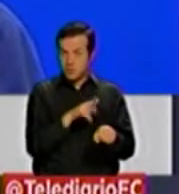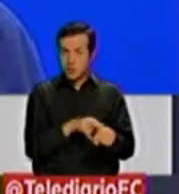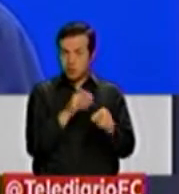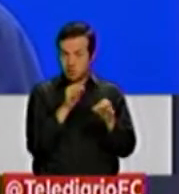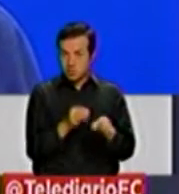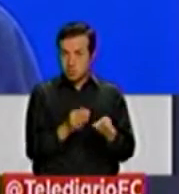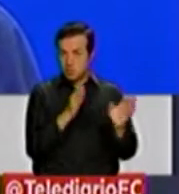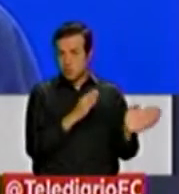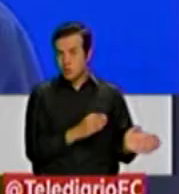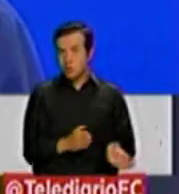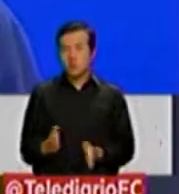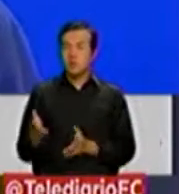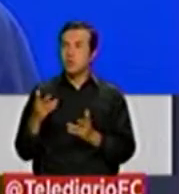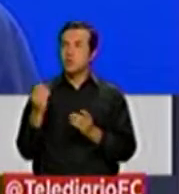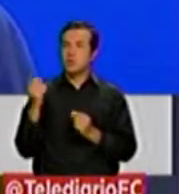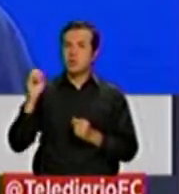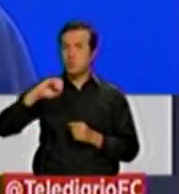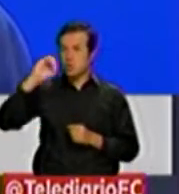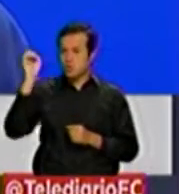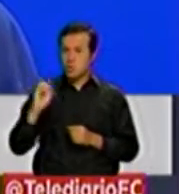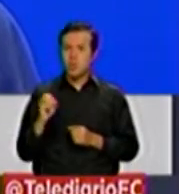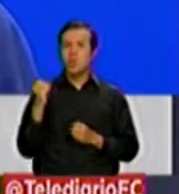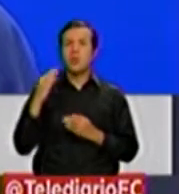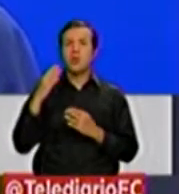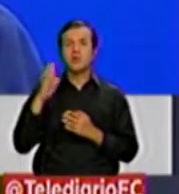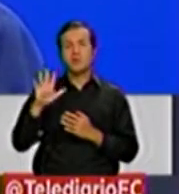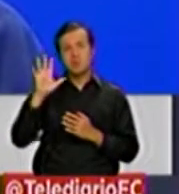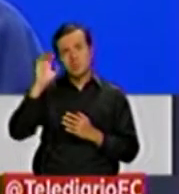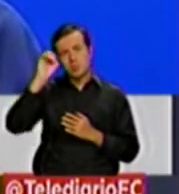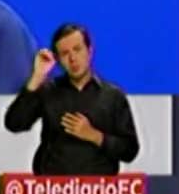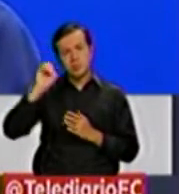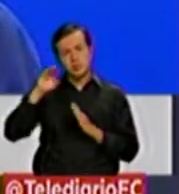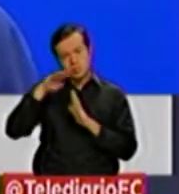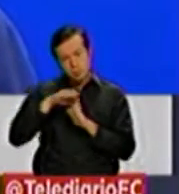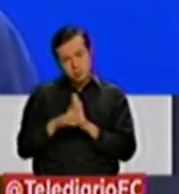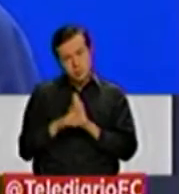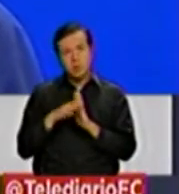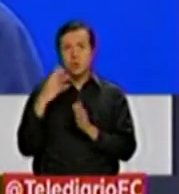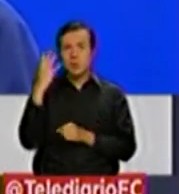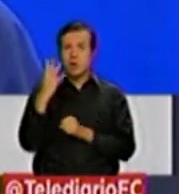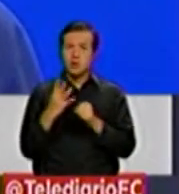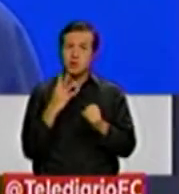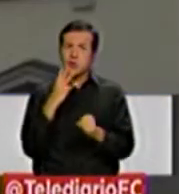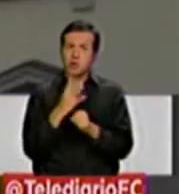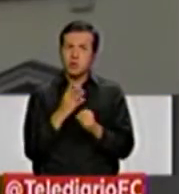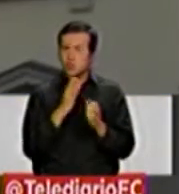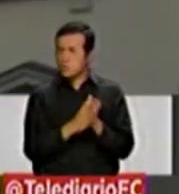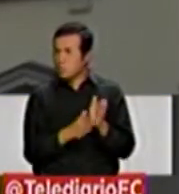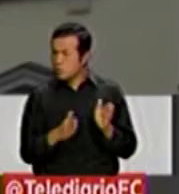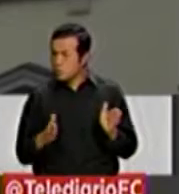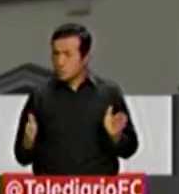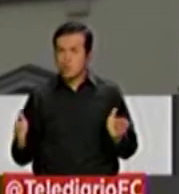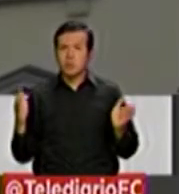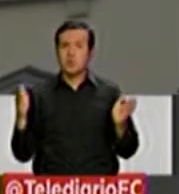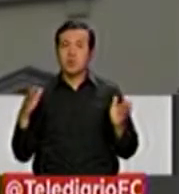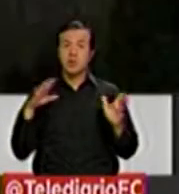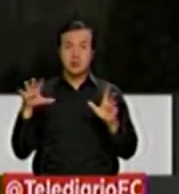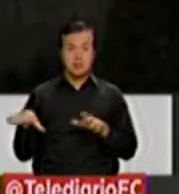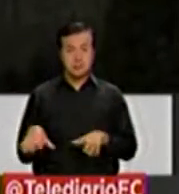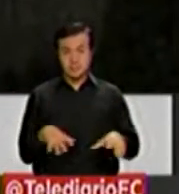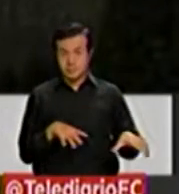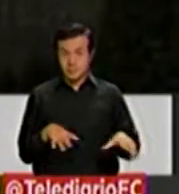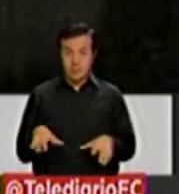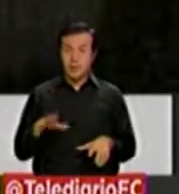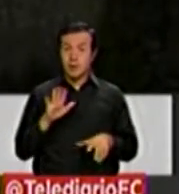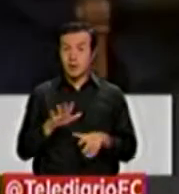Oiga, perdóneme, tasas de interés promedio debajo del 5%, cuatro años de gracia. Sobre las actividades durante